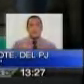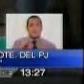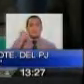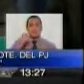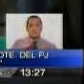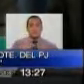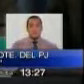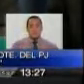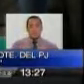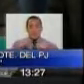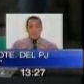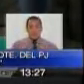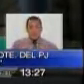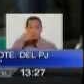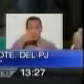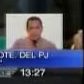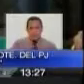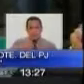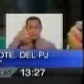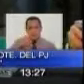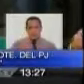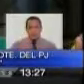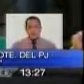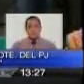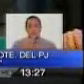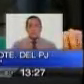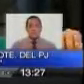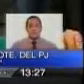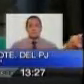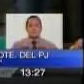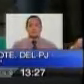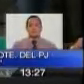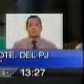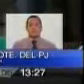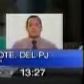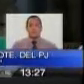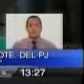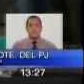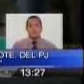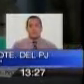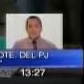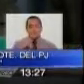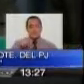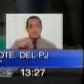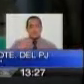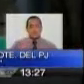Humanos, esos peritajes y esas pruebas obtenidas fueron